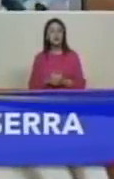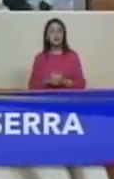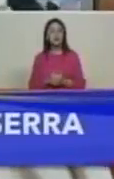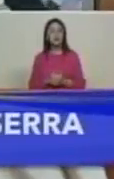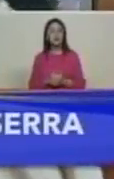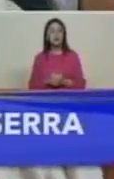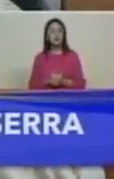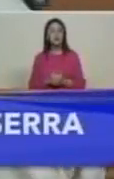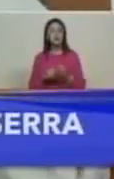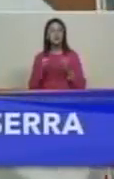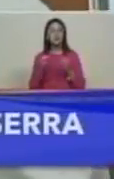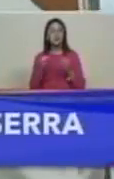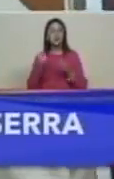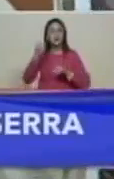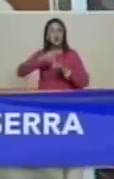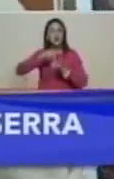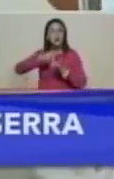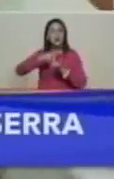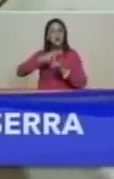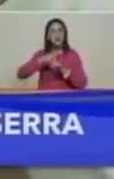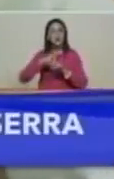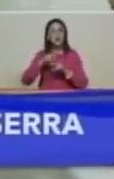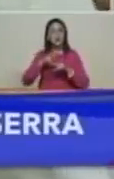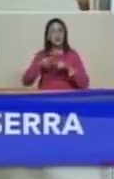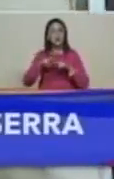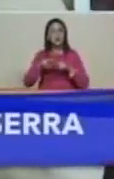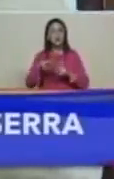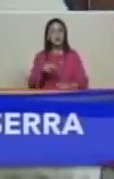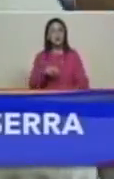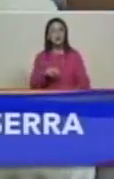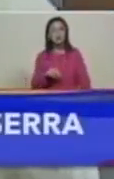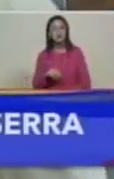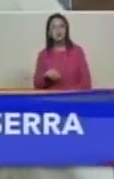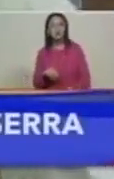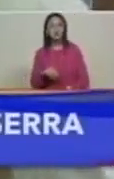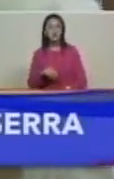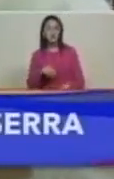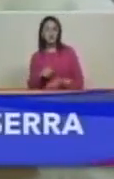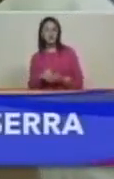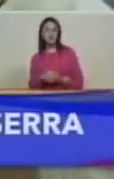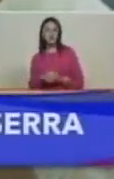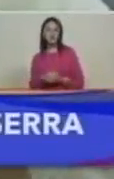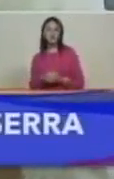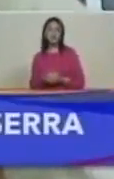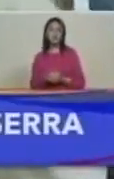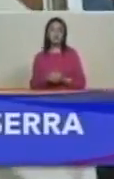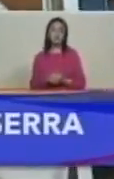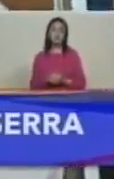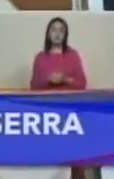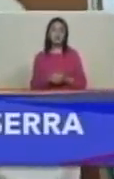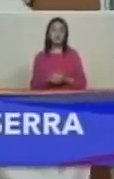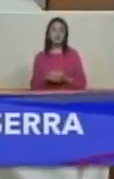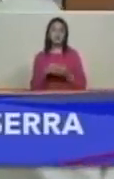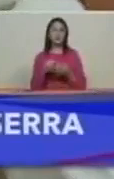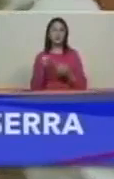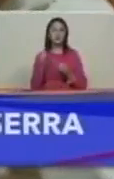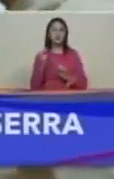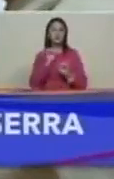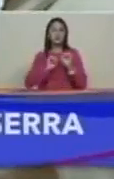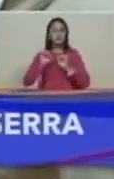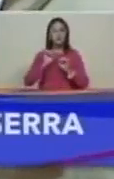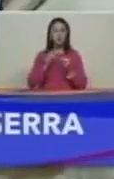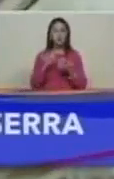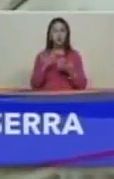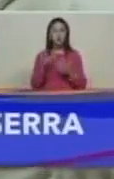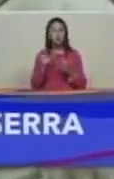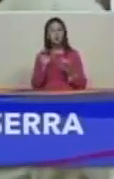el peso y la talla del niño. Posterior a esa evaluación, pasamos a la revisión del esquema